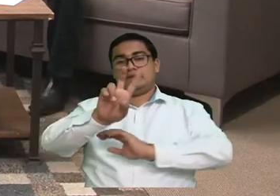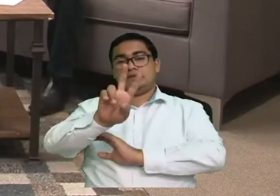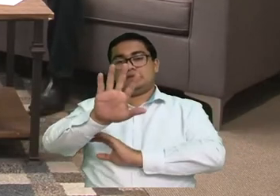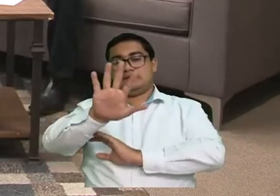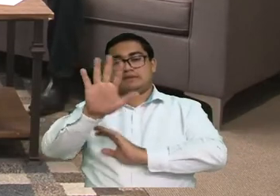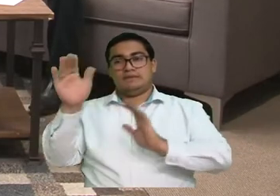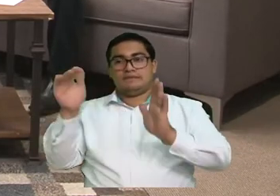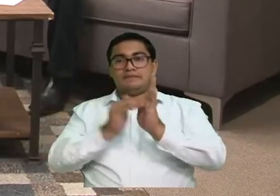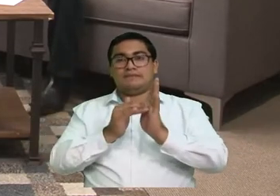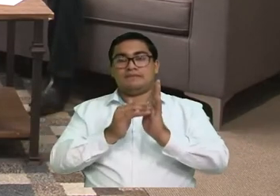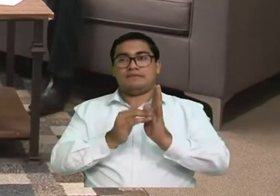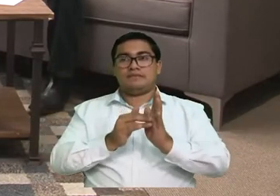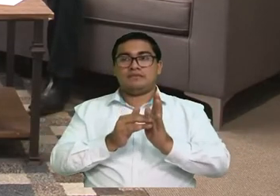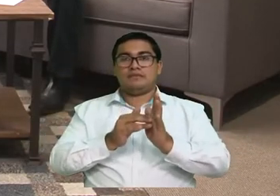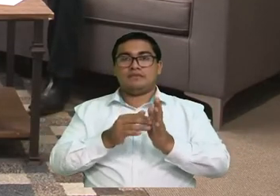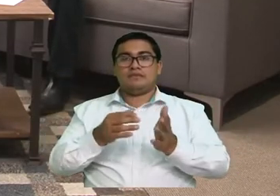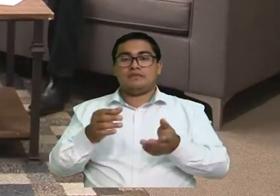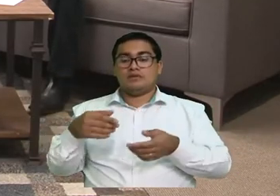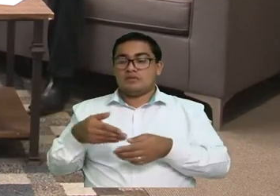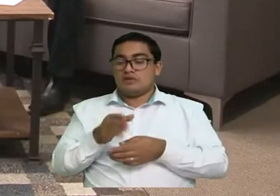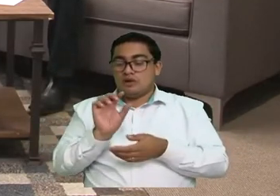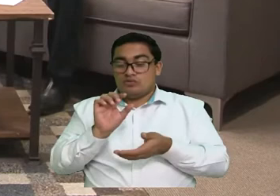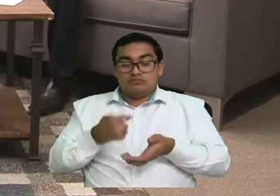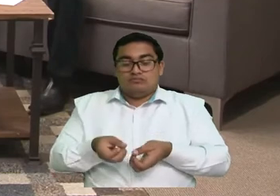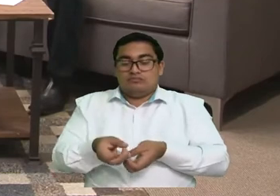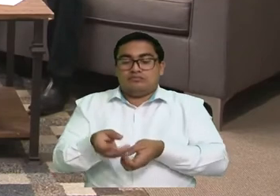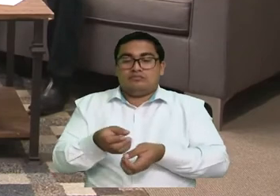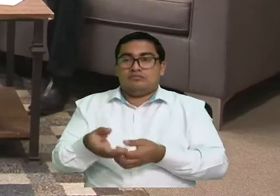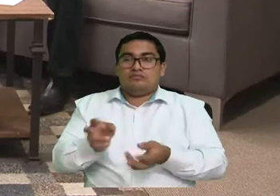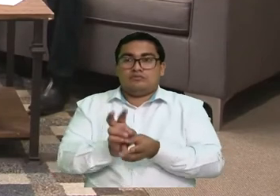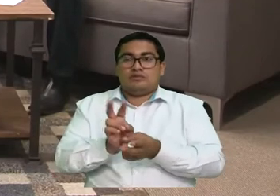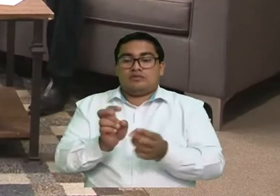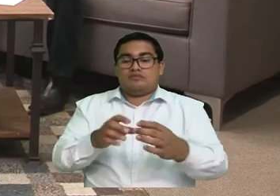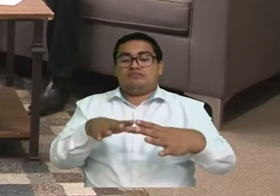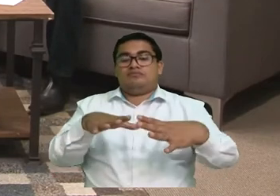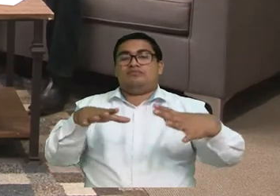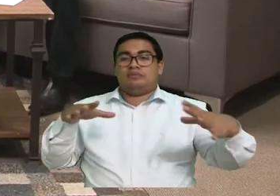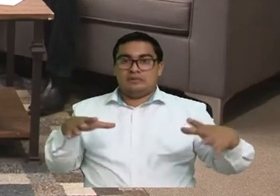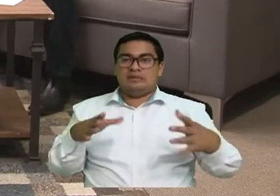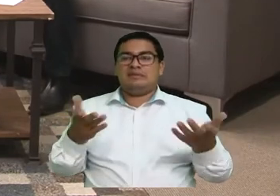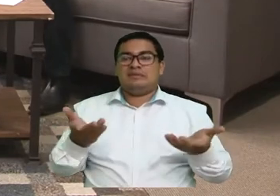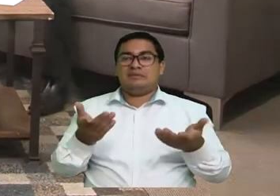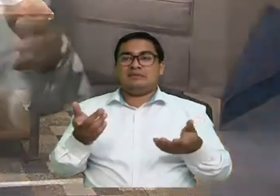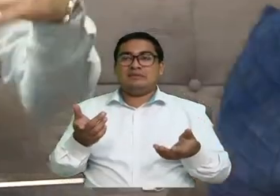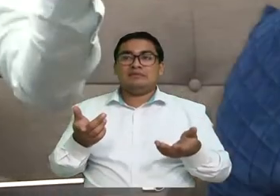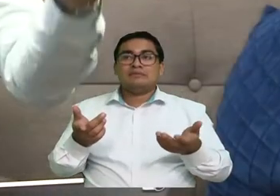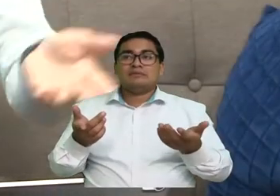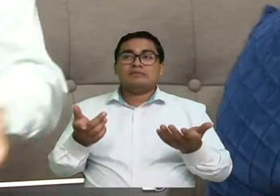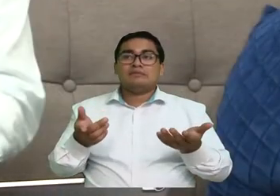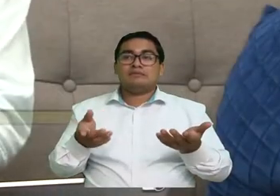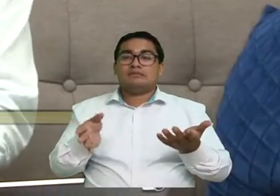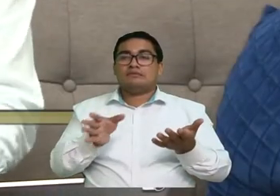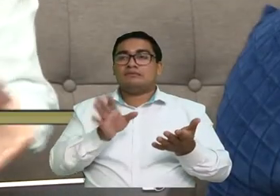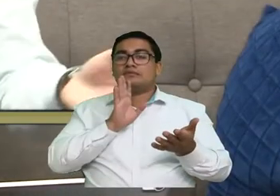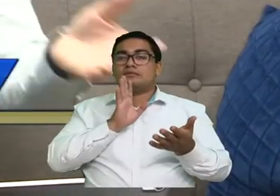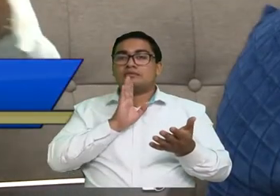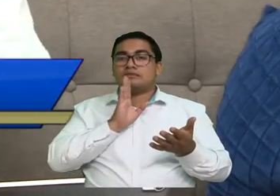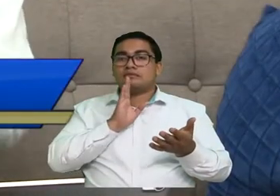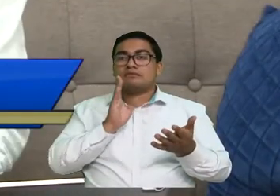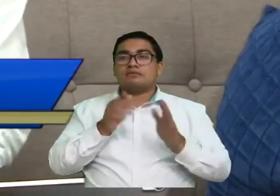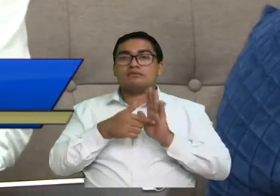25.000 alevines o semillas, pues, ¿verdad? Sí, sí. Pues, está chiquitito así y lo va, pues hablamos de cultivo,